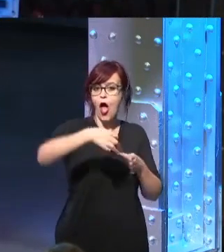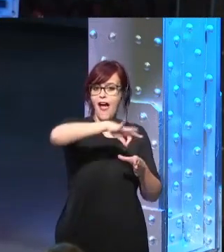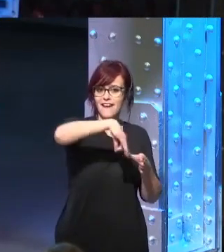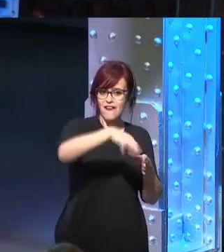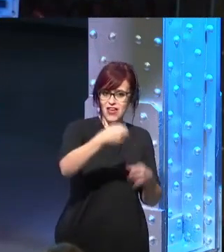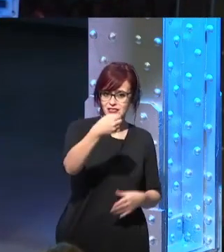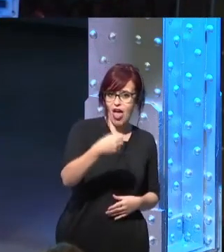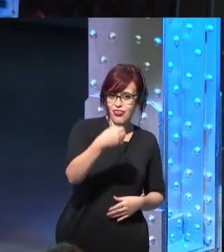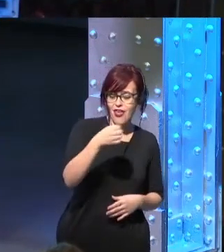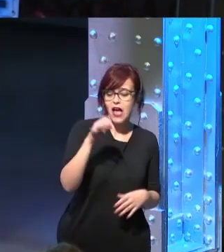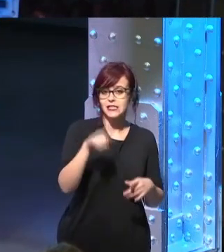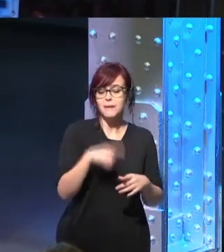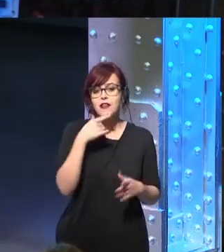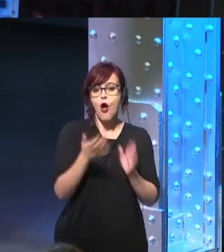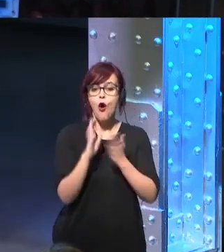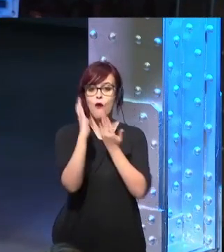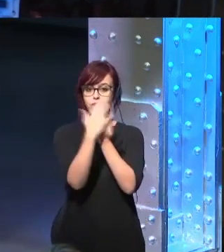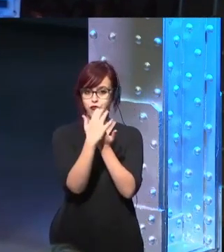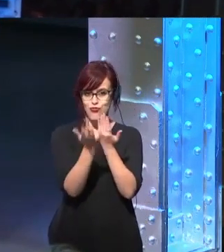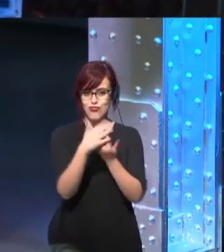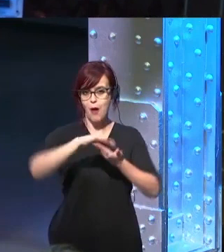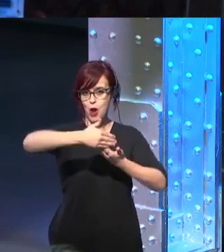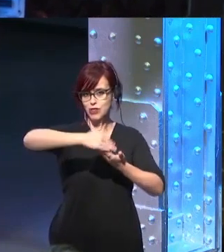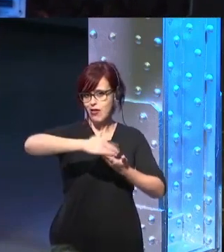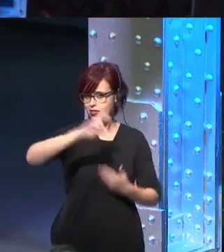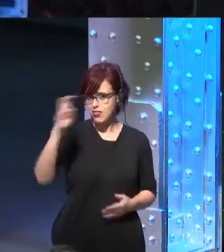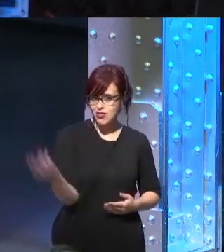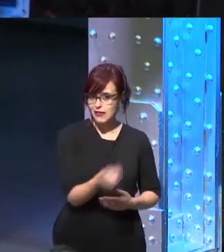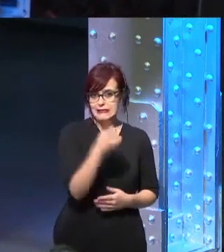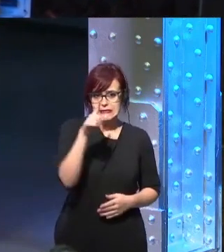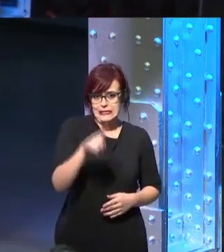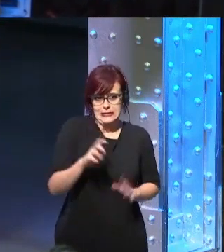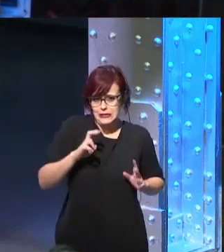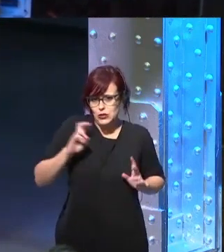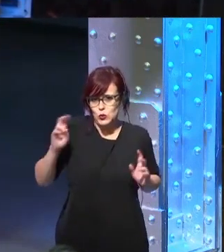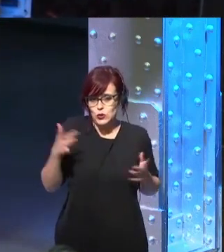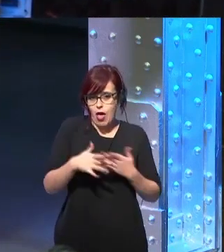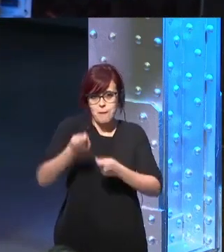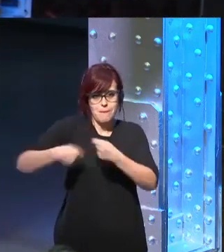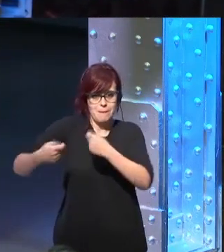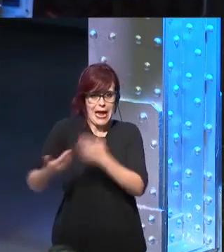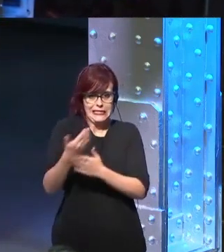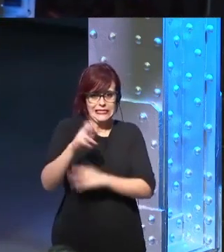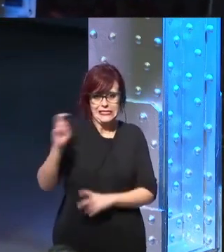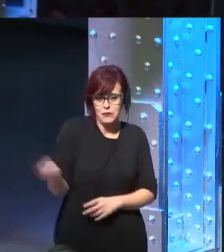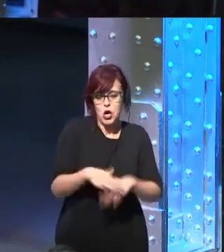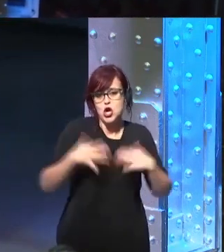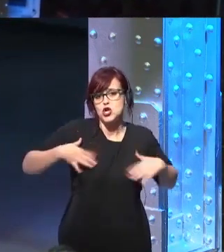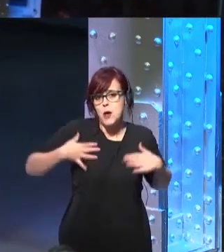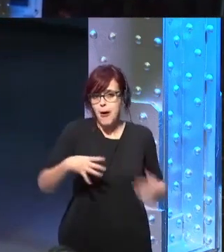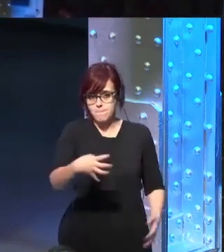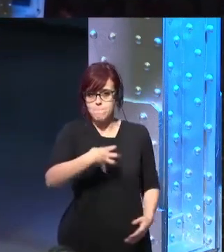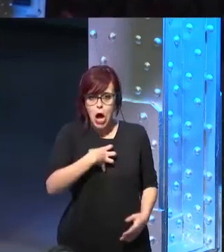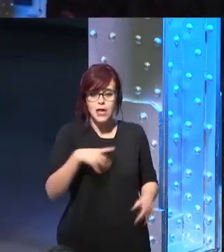de café, en las fundas para los portátiles, en todo, prácticamente en todo tipo de